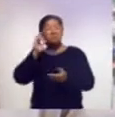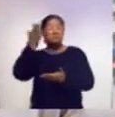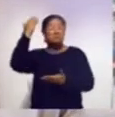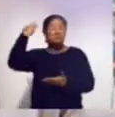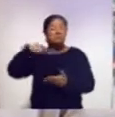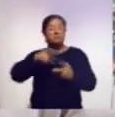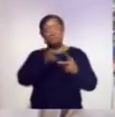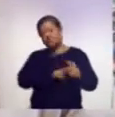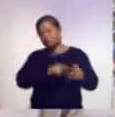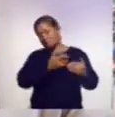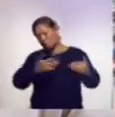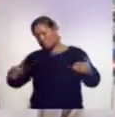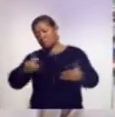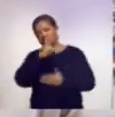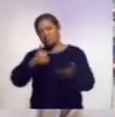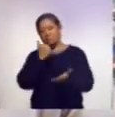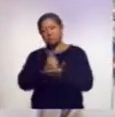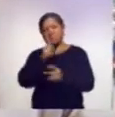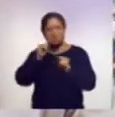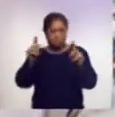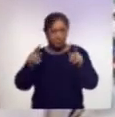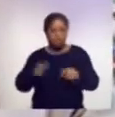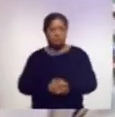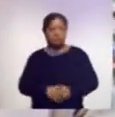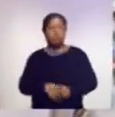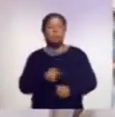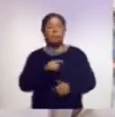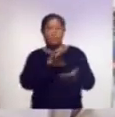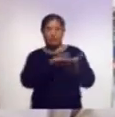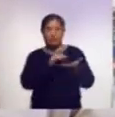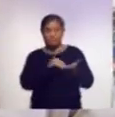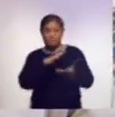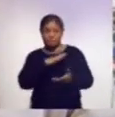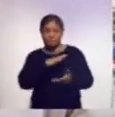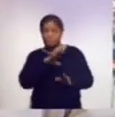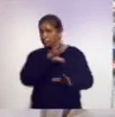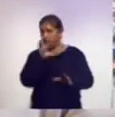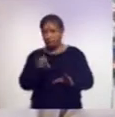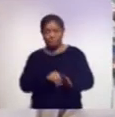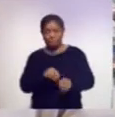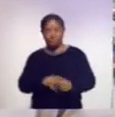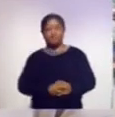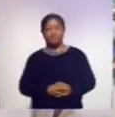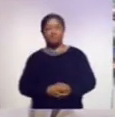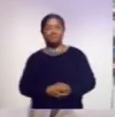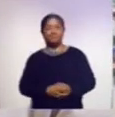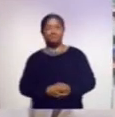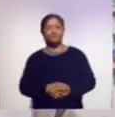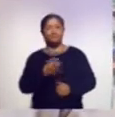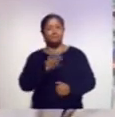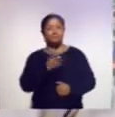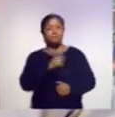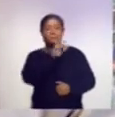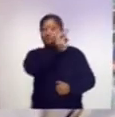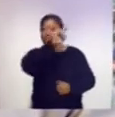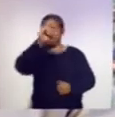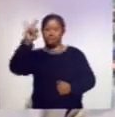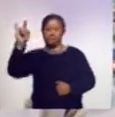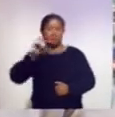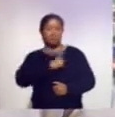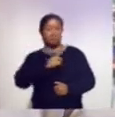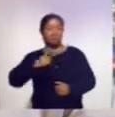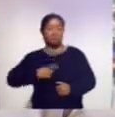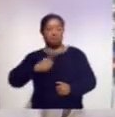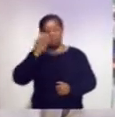Tlaxcala. Tiene los principales documentos. Es una exposición que deberían